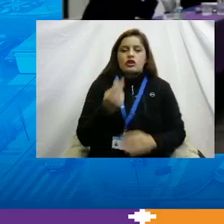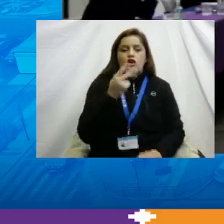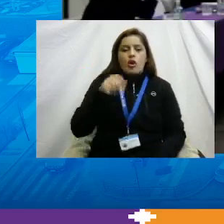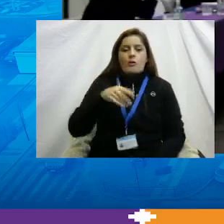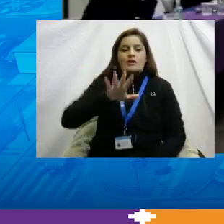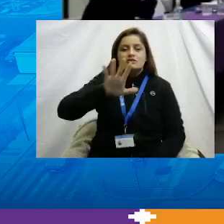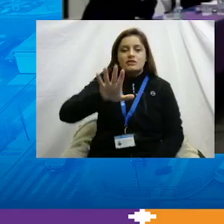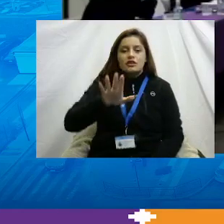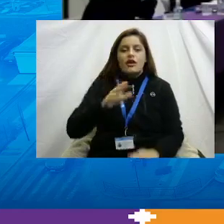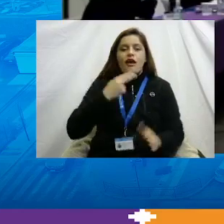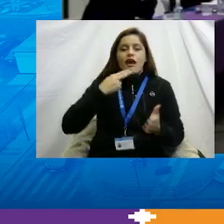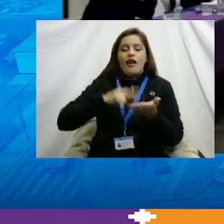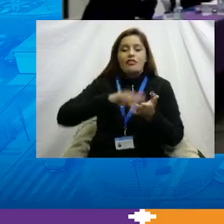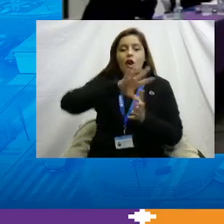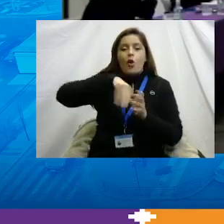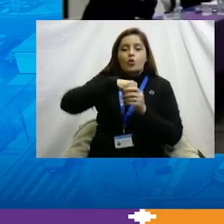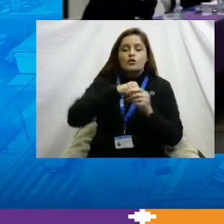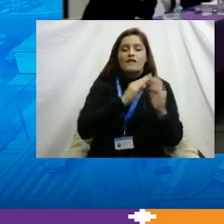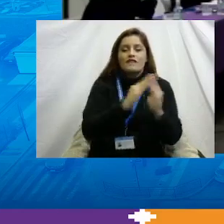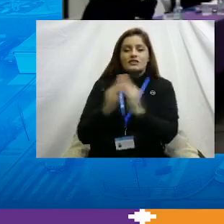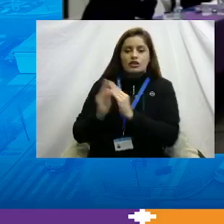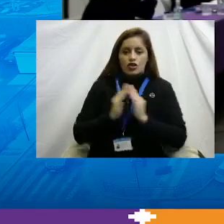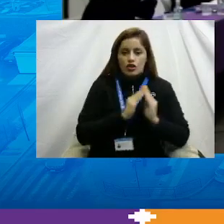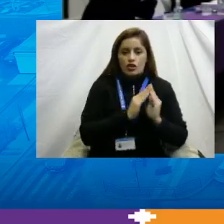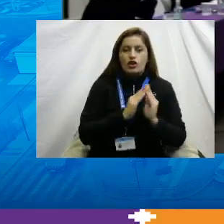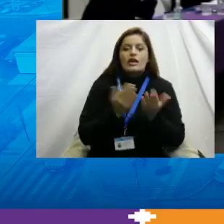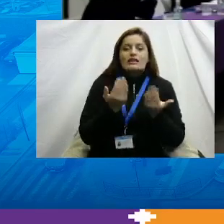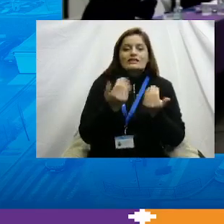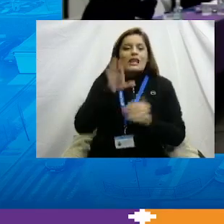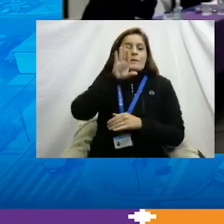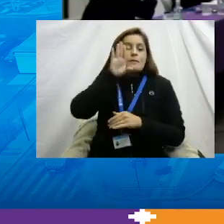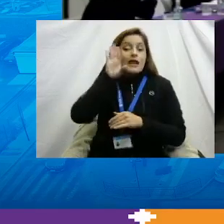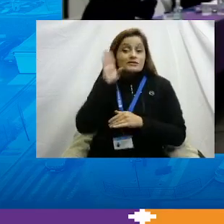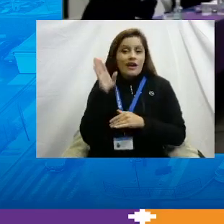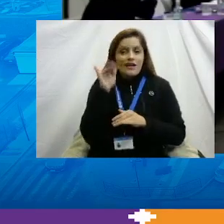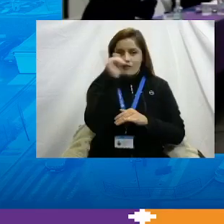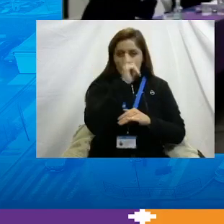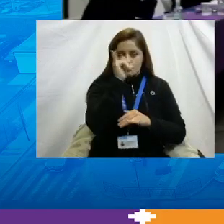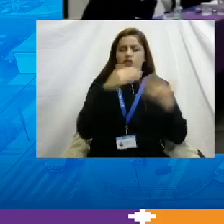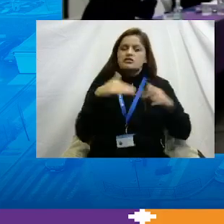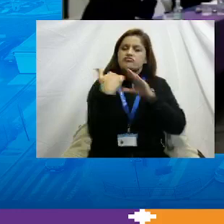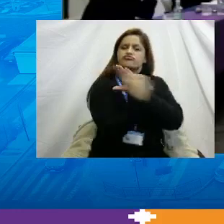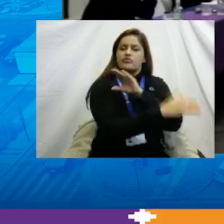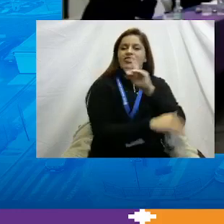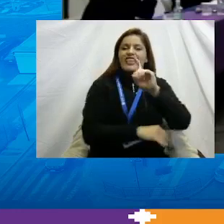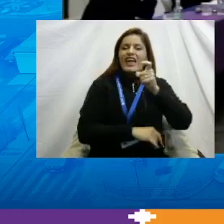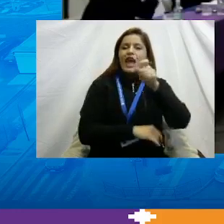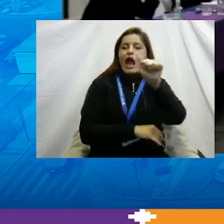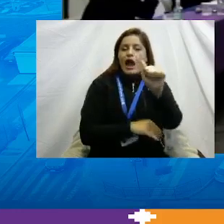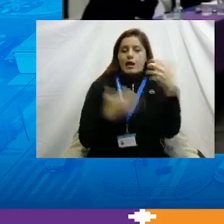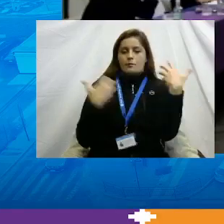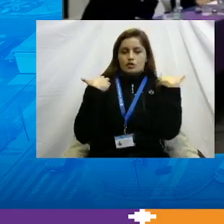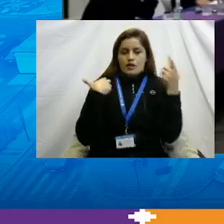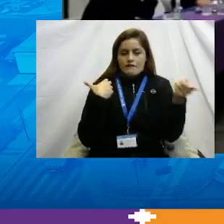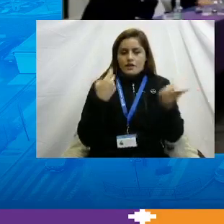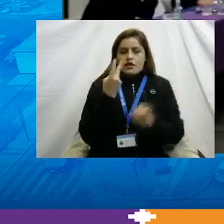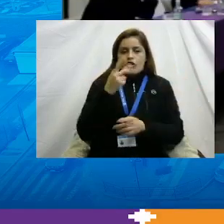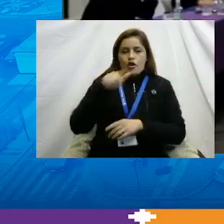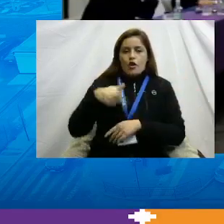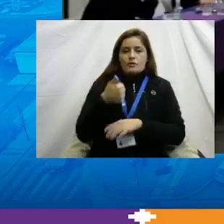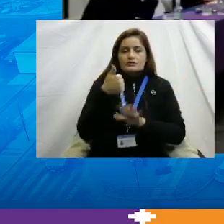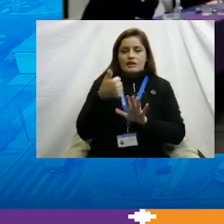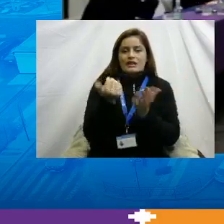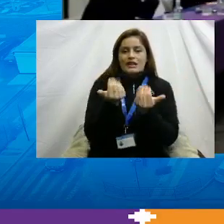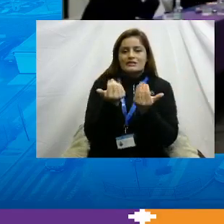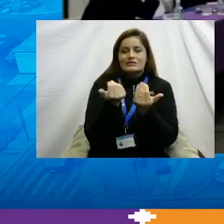Junta de Vecinos del Cardal San José, solicita auto y tómbola, administrador municipal y comunicaciones. 2.7, carta del Club de Rodeos Laboral